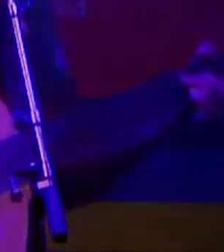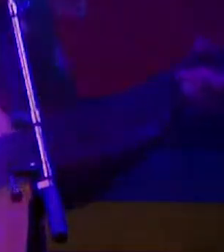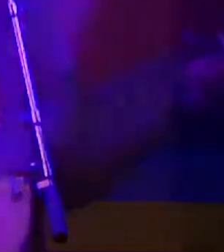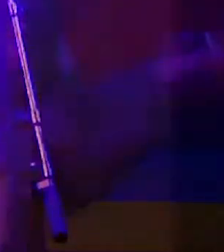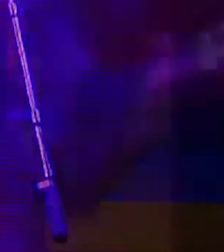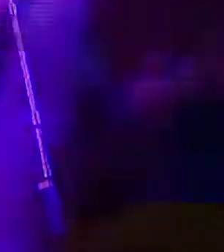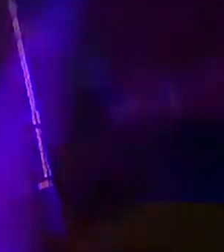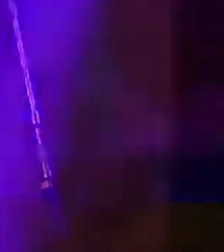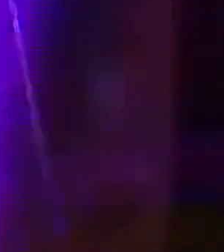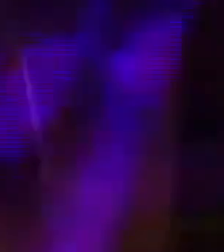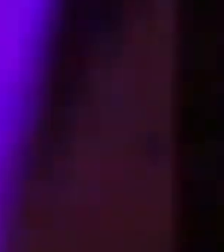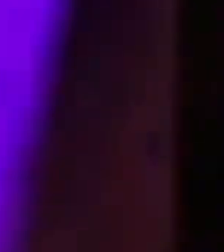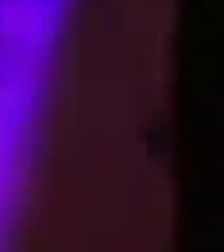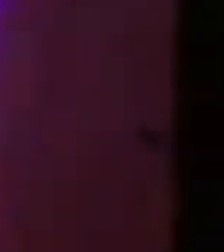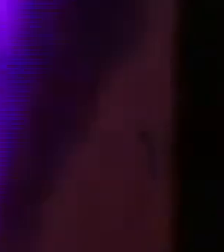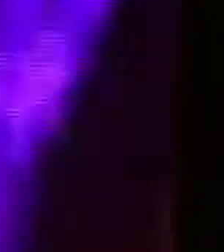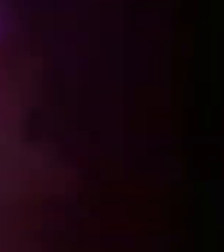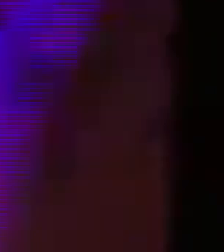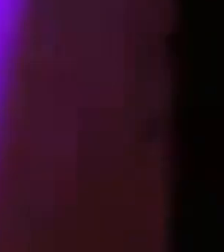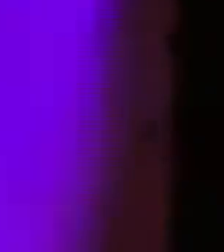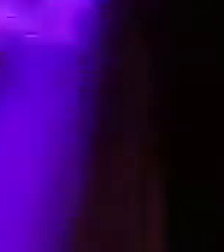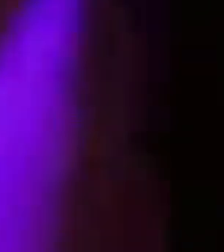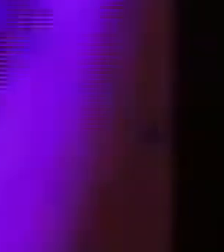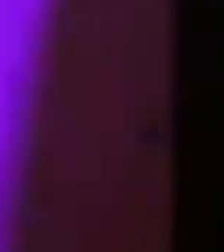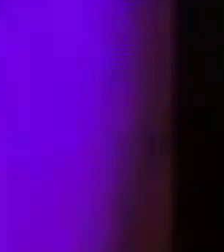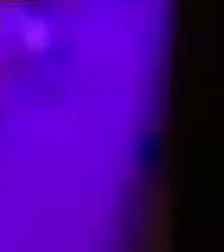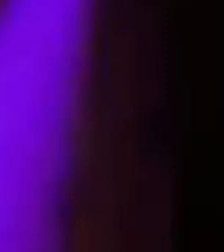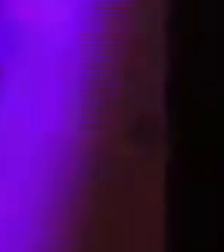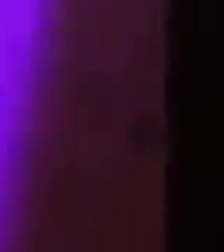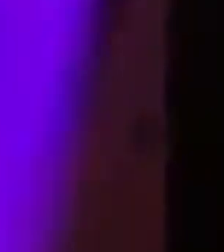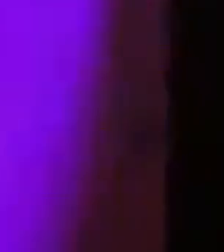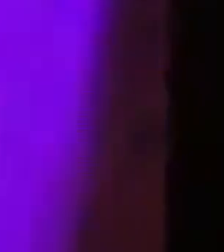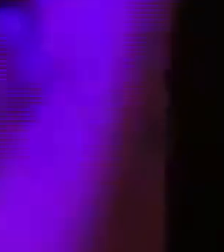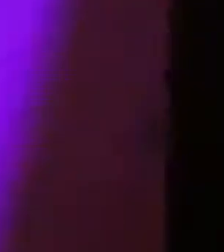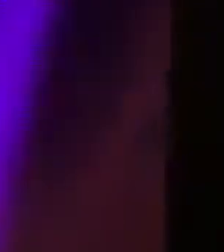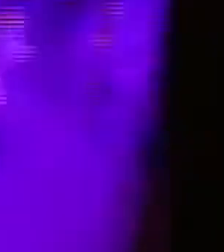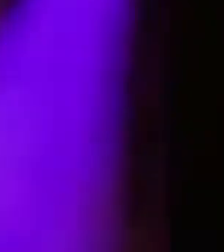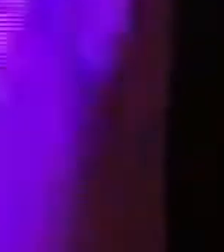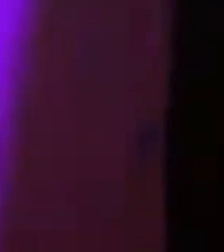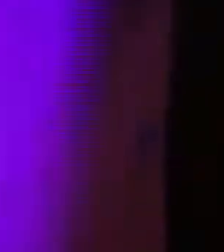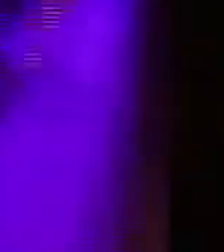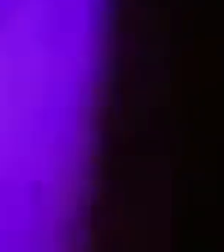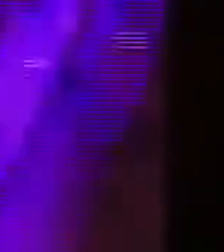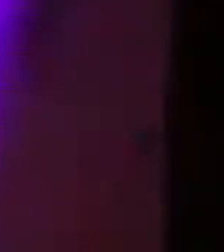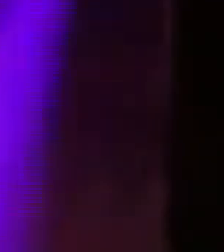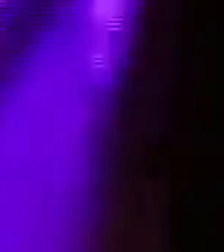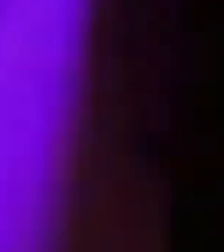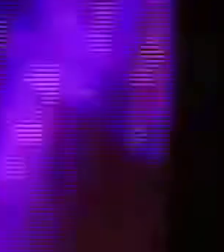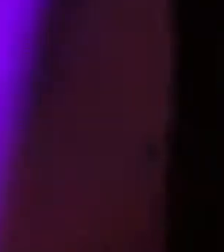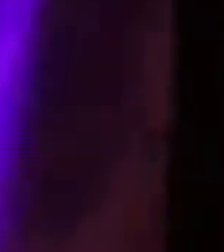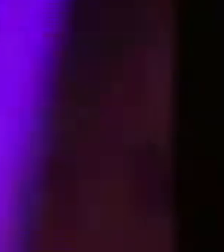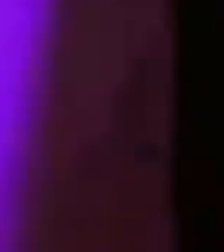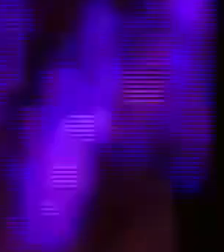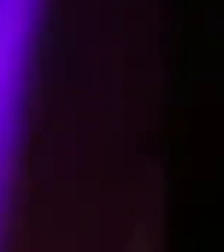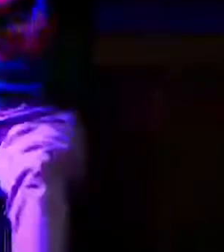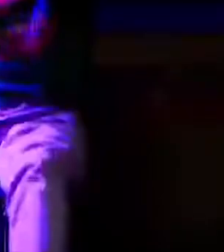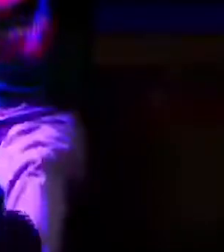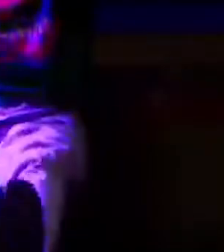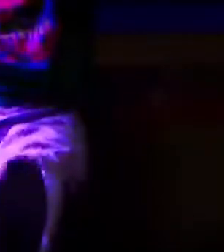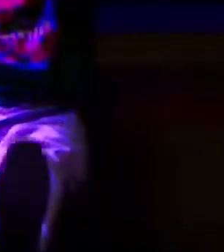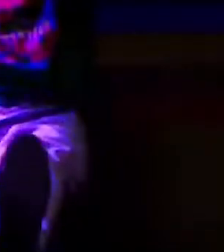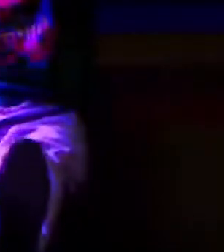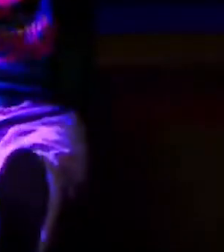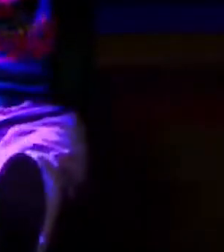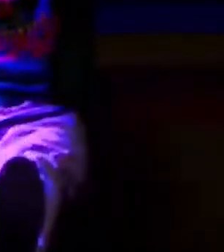¡Qué guaso! Estar en tu programa. ¡Qué guaso! Gracias, Saraí. ¡Qué guaso!